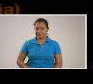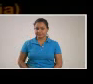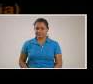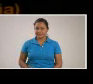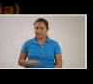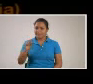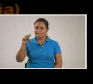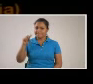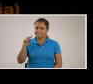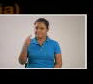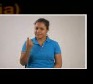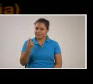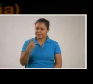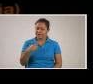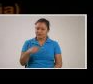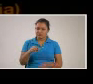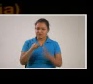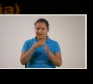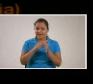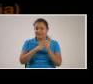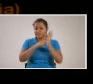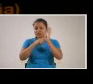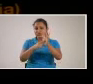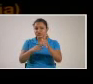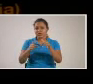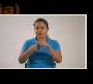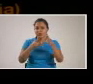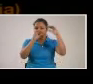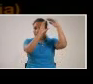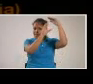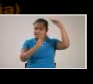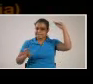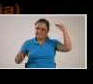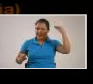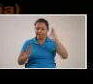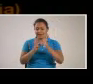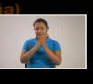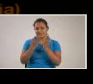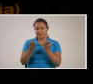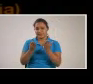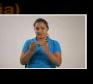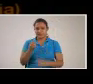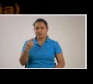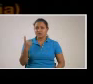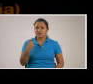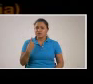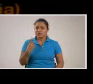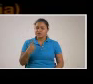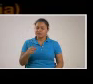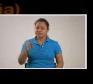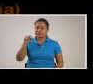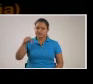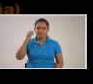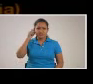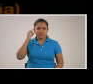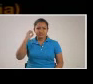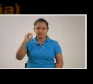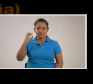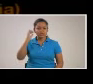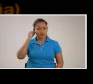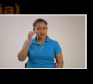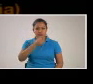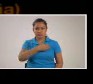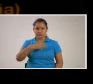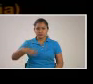estaba ubicado el territorio de Magog, o donde este personaje Gog ejerce dominio. Pero ahora yo